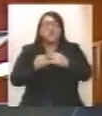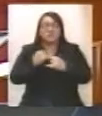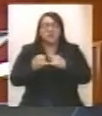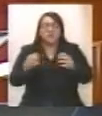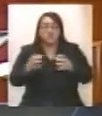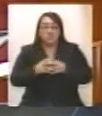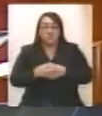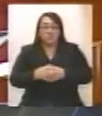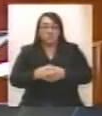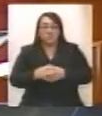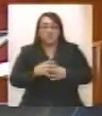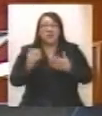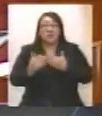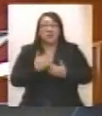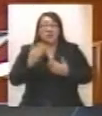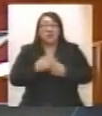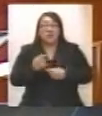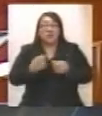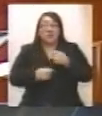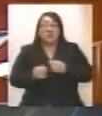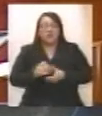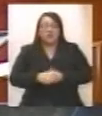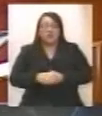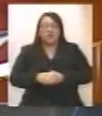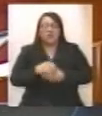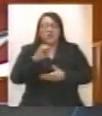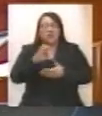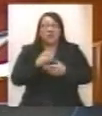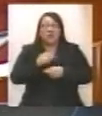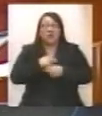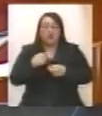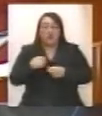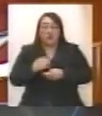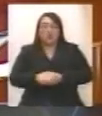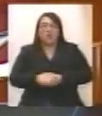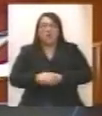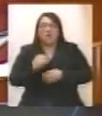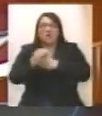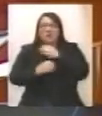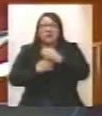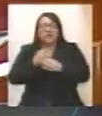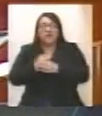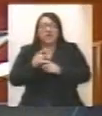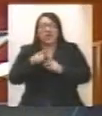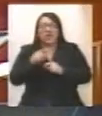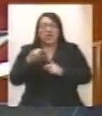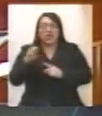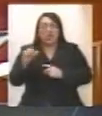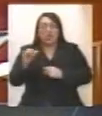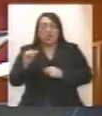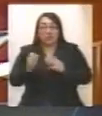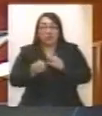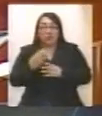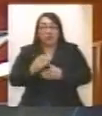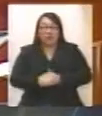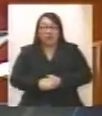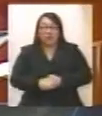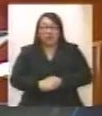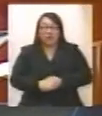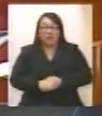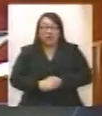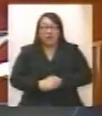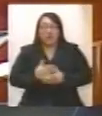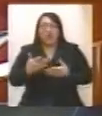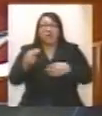internacionalización, facilitación de negocios, capital humano, ciencia, tecnología e innovación,